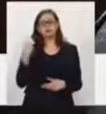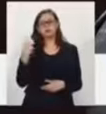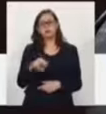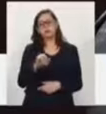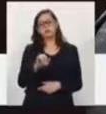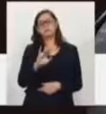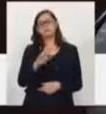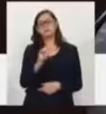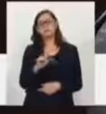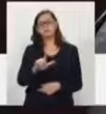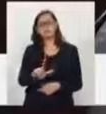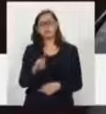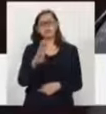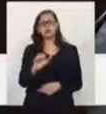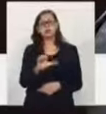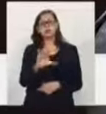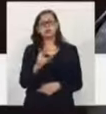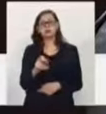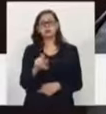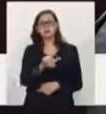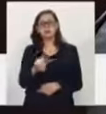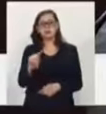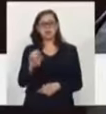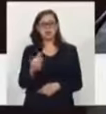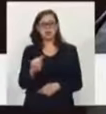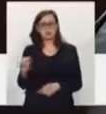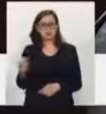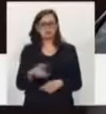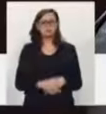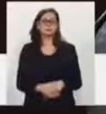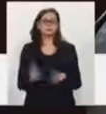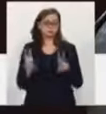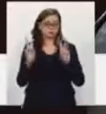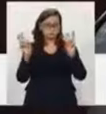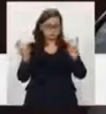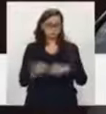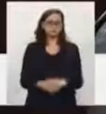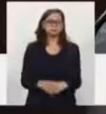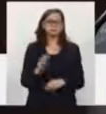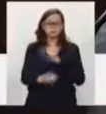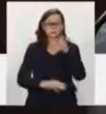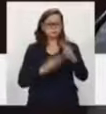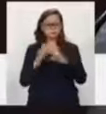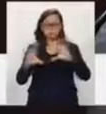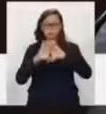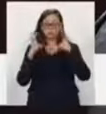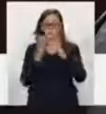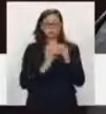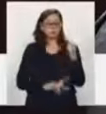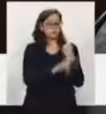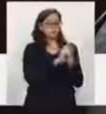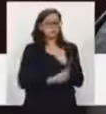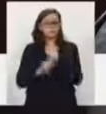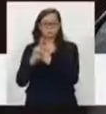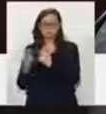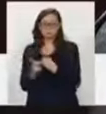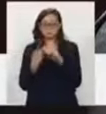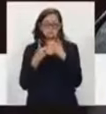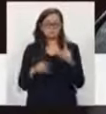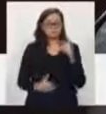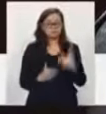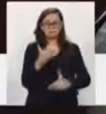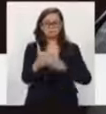Bachelet, abro comillas, no es posible en el mundo ni en ningún país avanzar en el desarrollo si